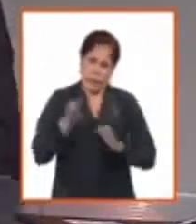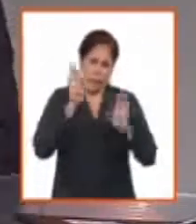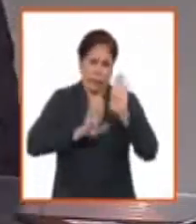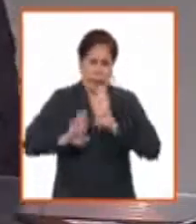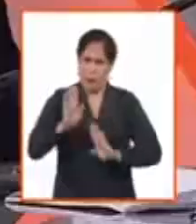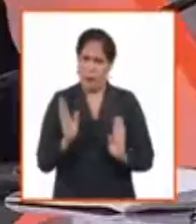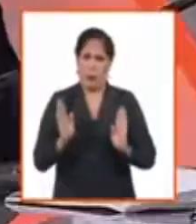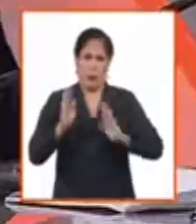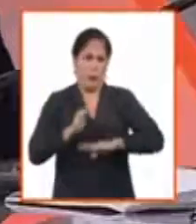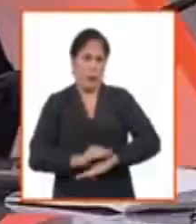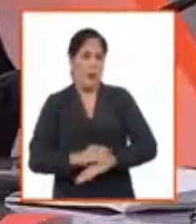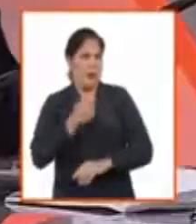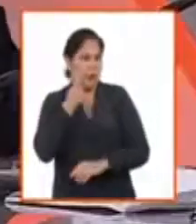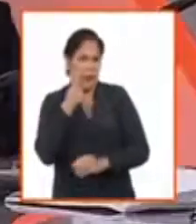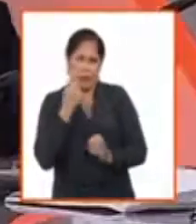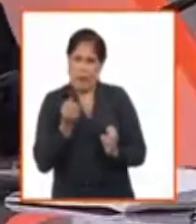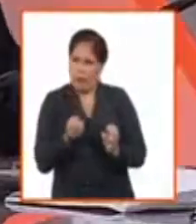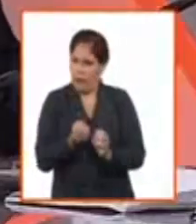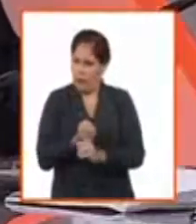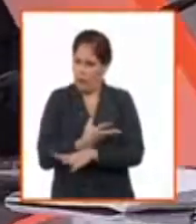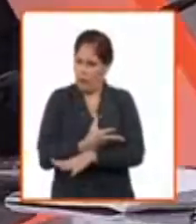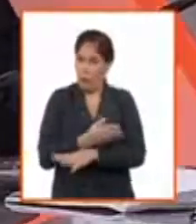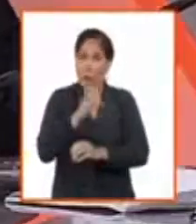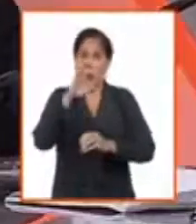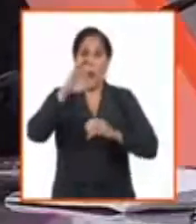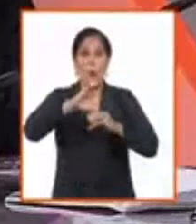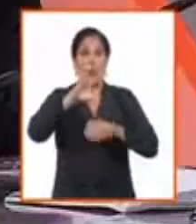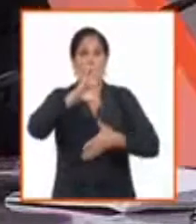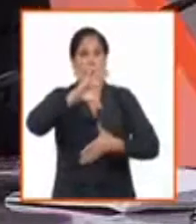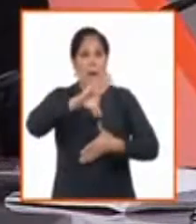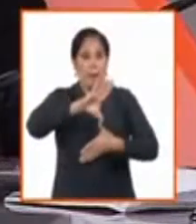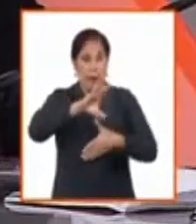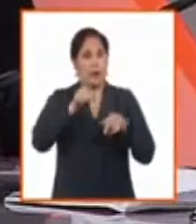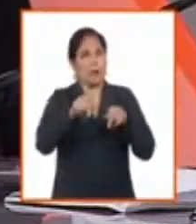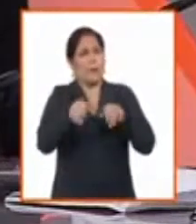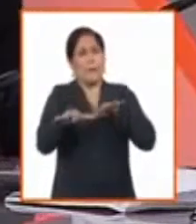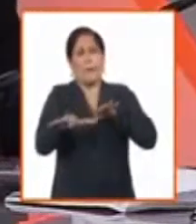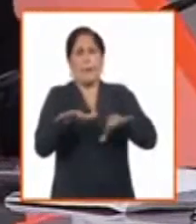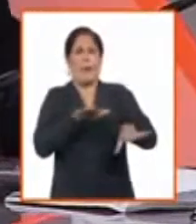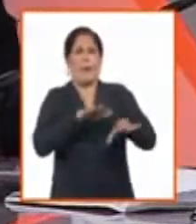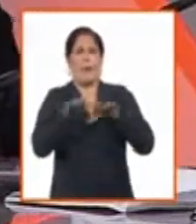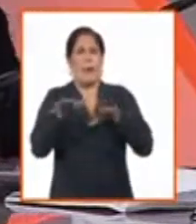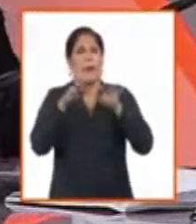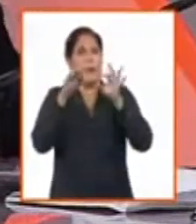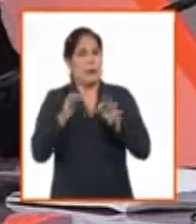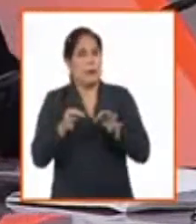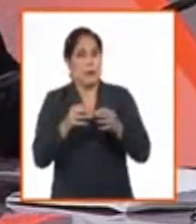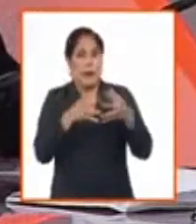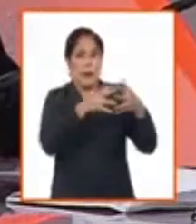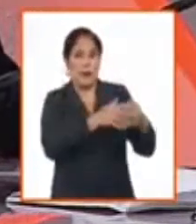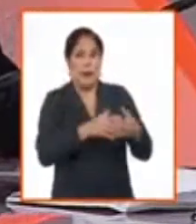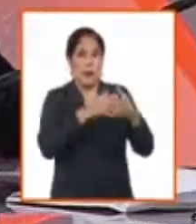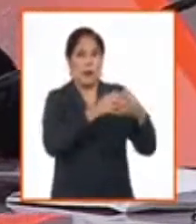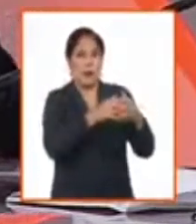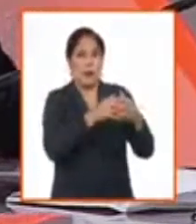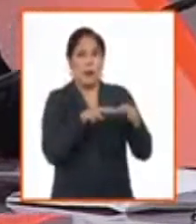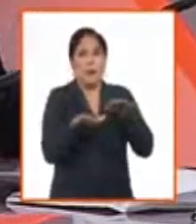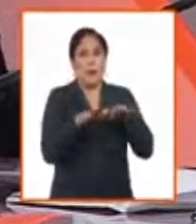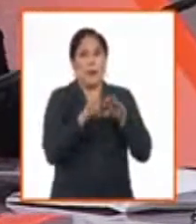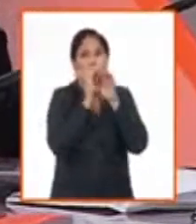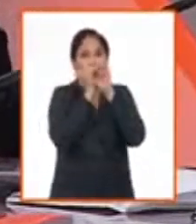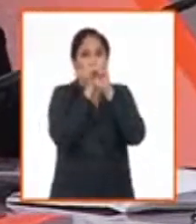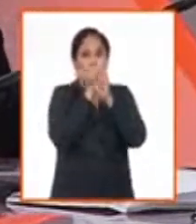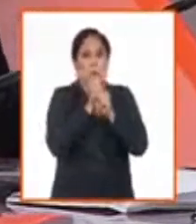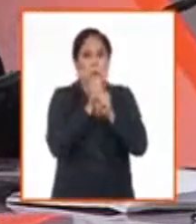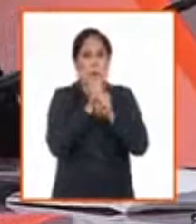no se vio a las claras aquí en esta cumbre que ha preparado con tanto sigilo eeuu nunca antes las